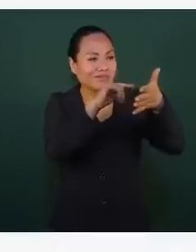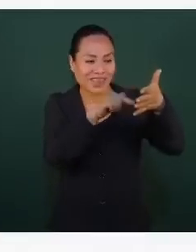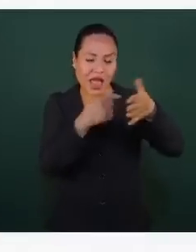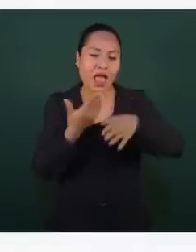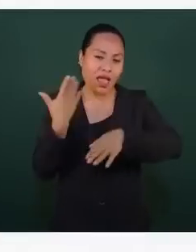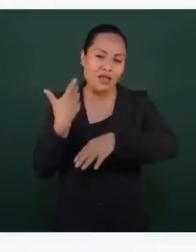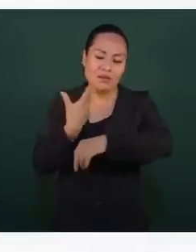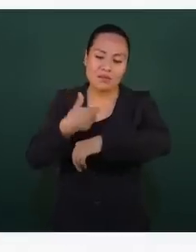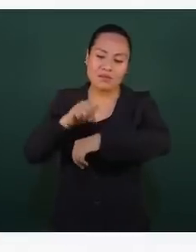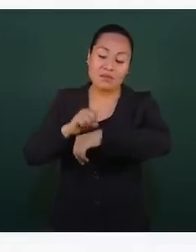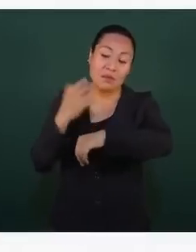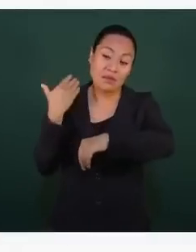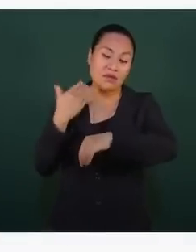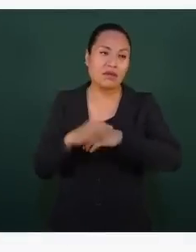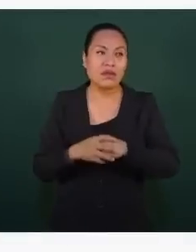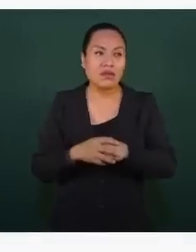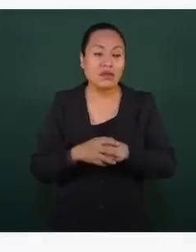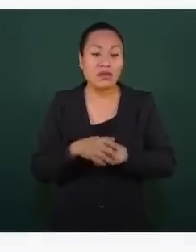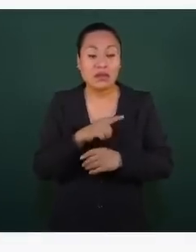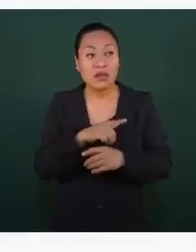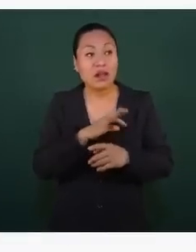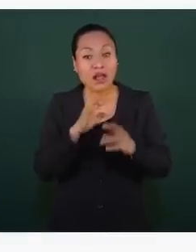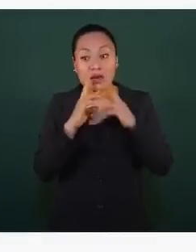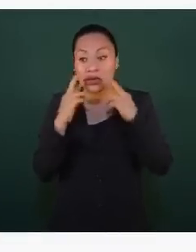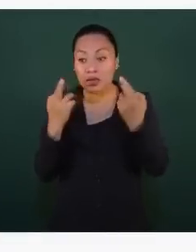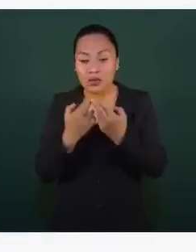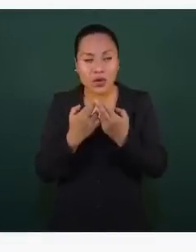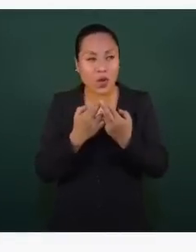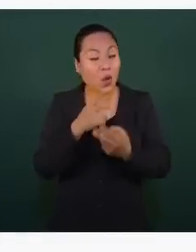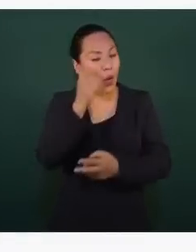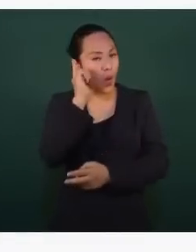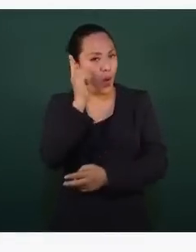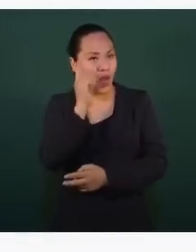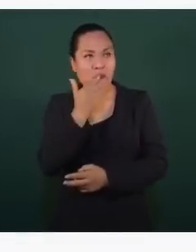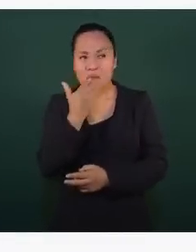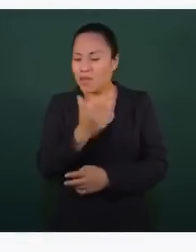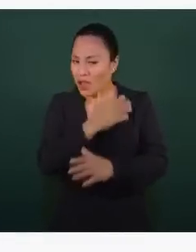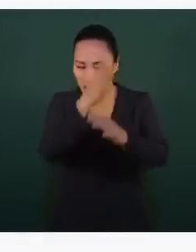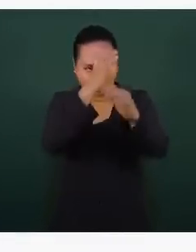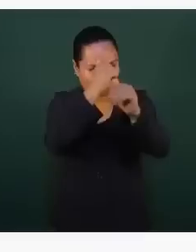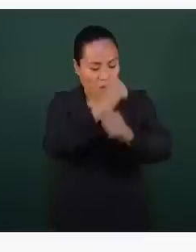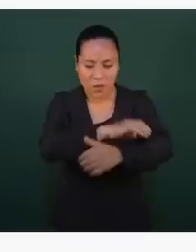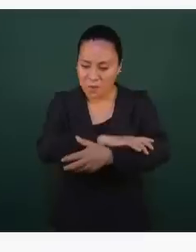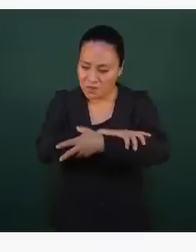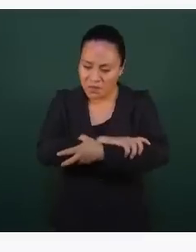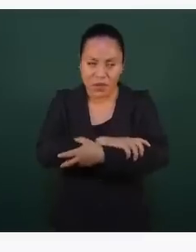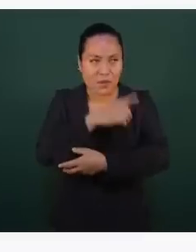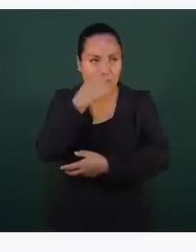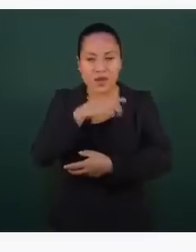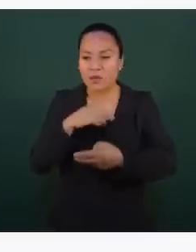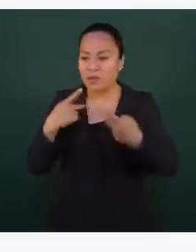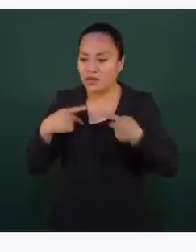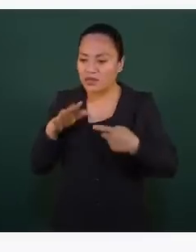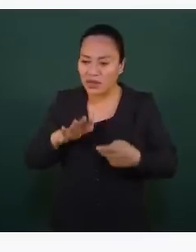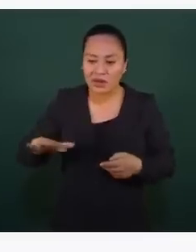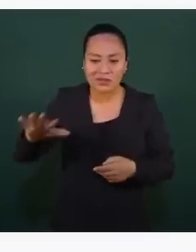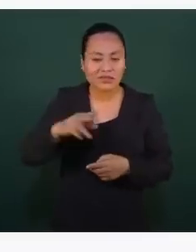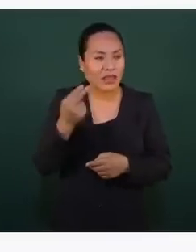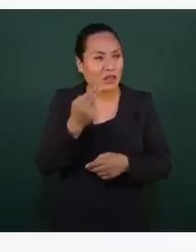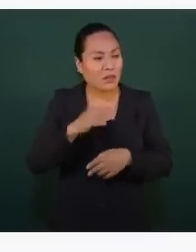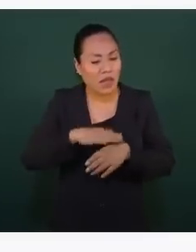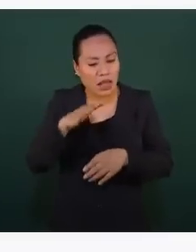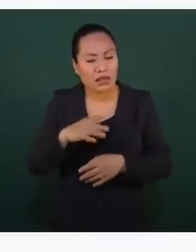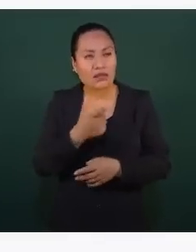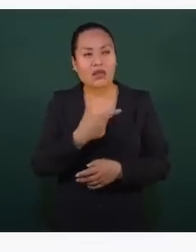que en esa reunión de alto nivel se alcancen acuerdos benéficos para nuestros pueblos y gobiernos.